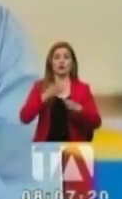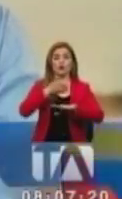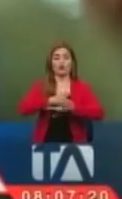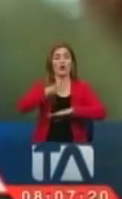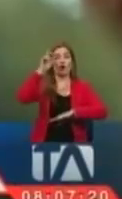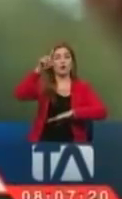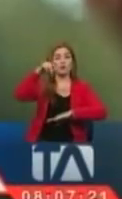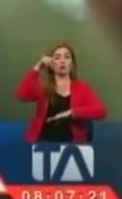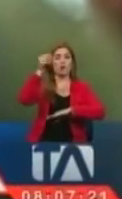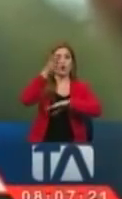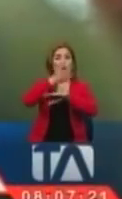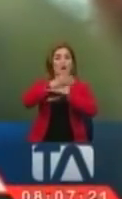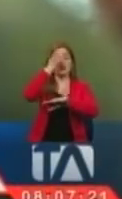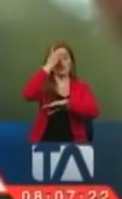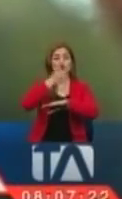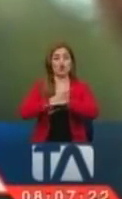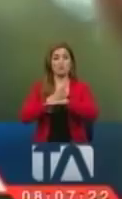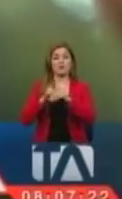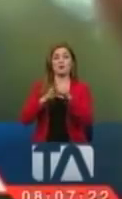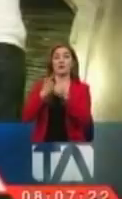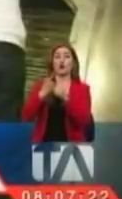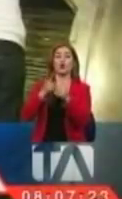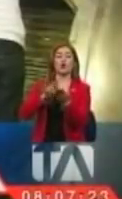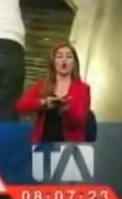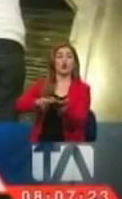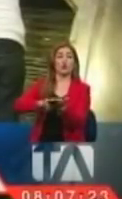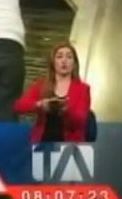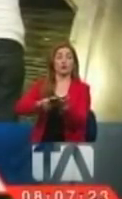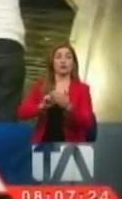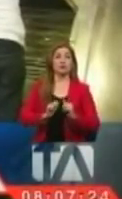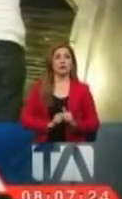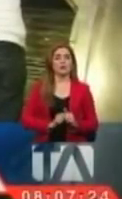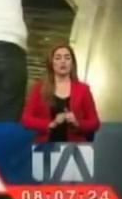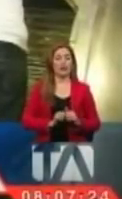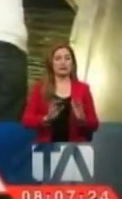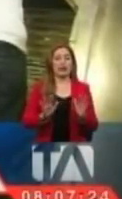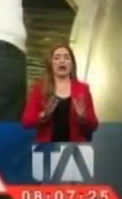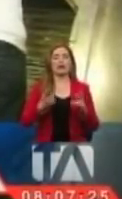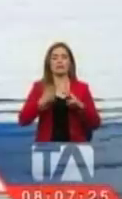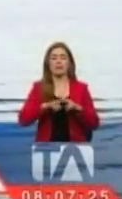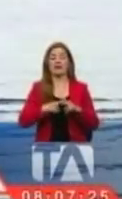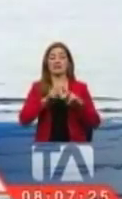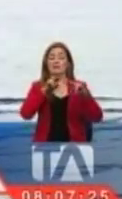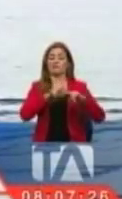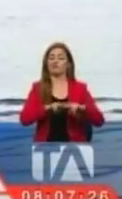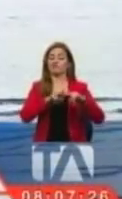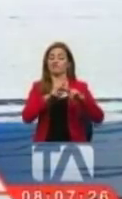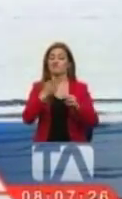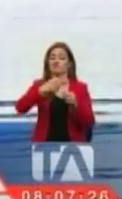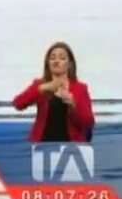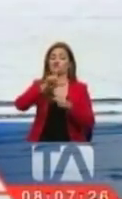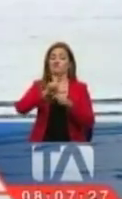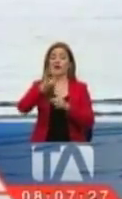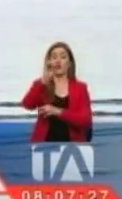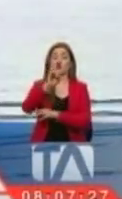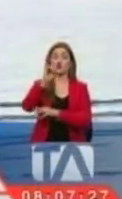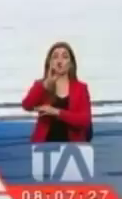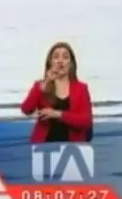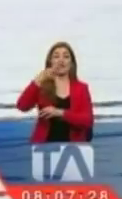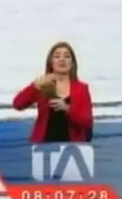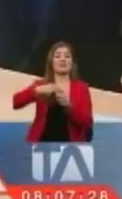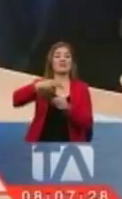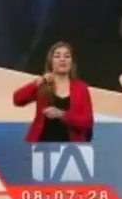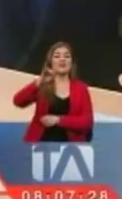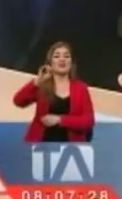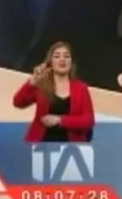desde el ejecutivo antes de tomar la decisión final pero sin duda la puerta ya está abierta para la revisión del diesel industrial en lo que